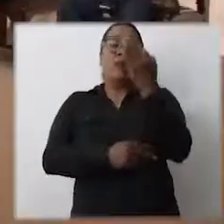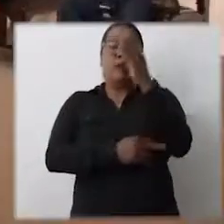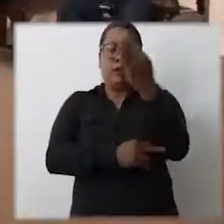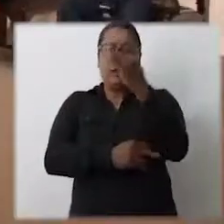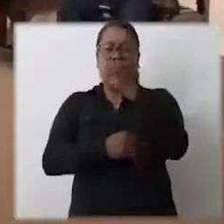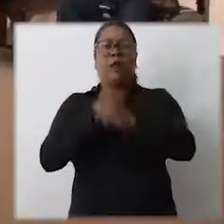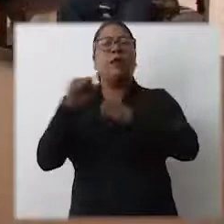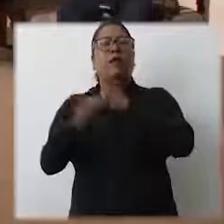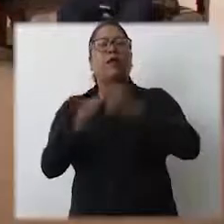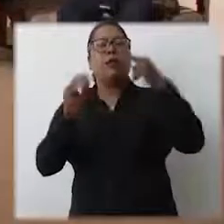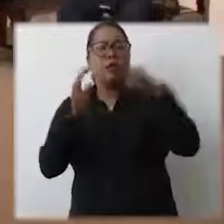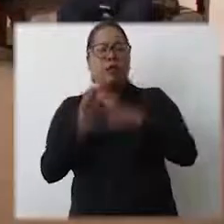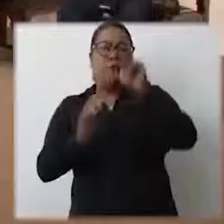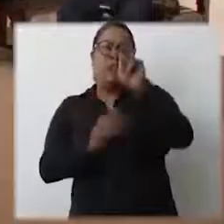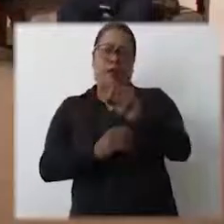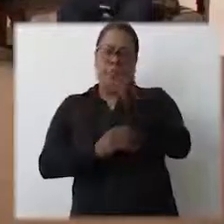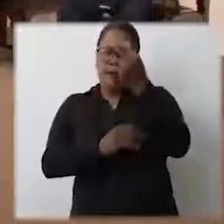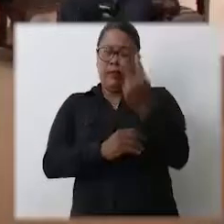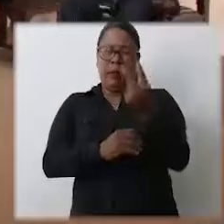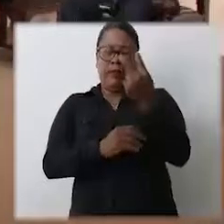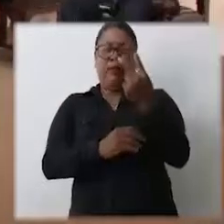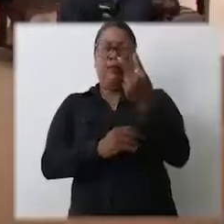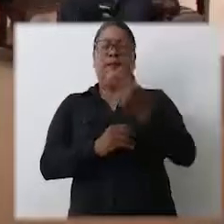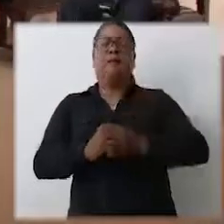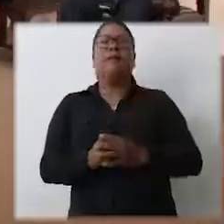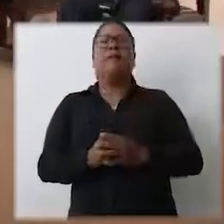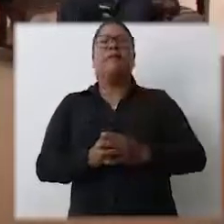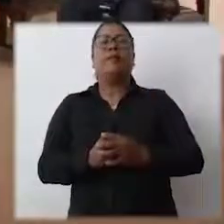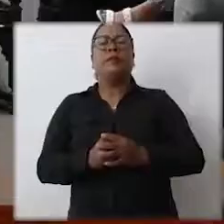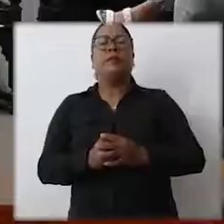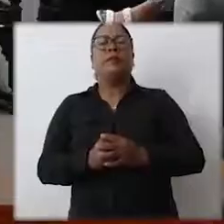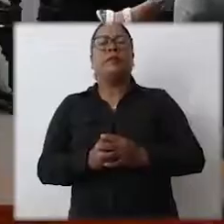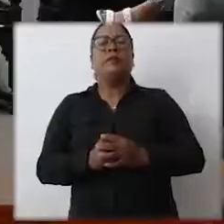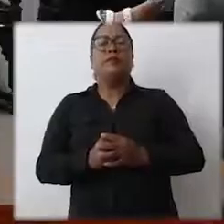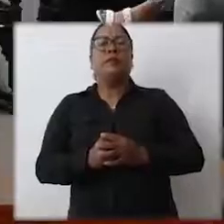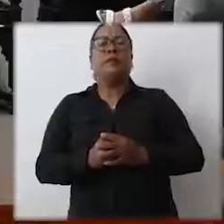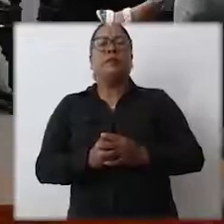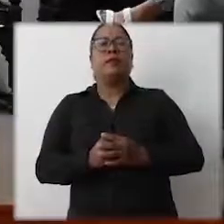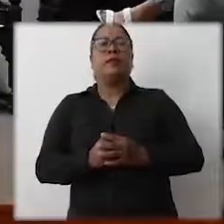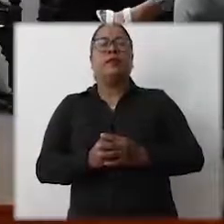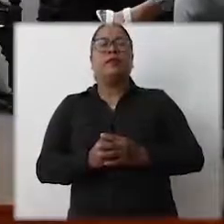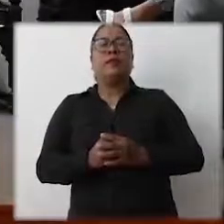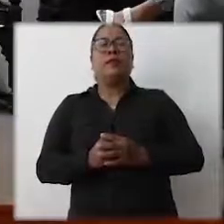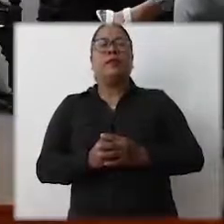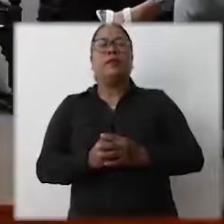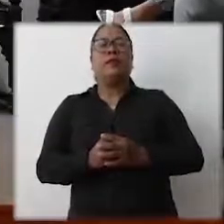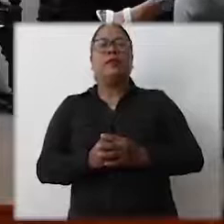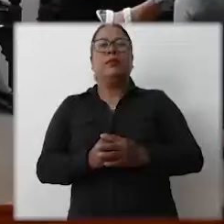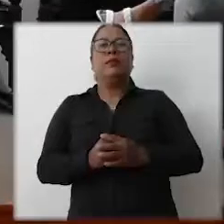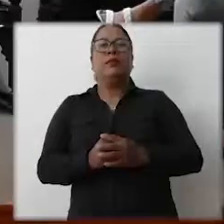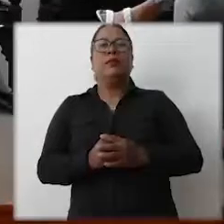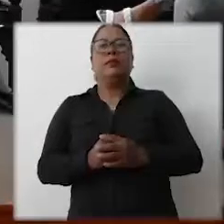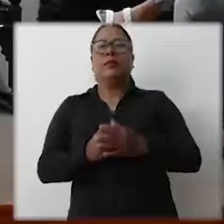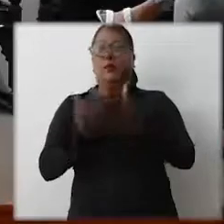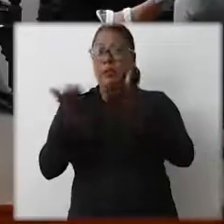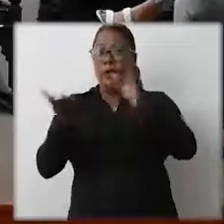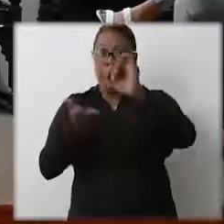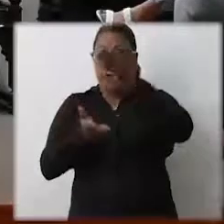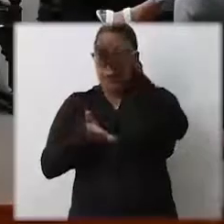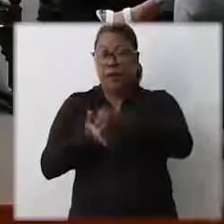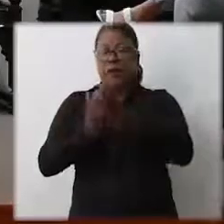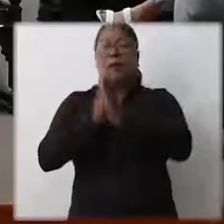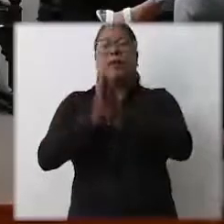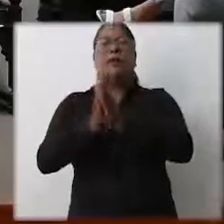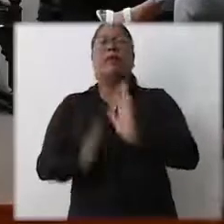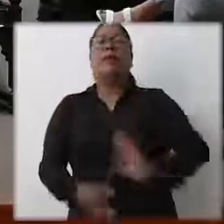Aprobado por unanimidad, señor presidente. Señora secretaria, someta ahora a la aprobación de este honorable cuerpo colegiado el contenido del acta de la